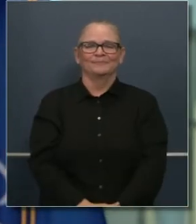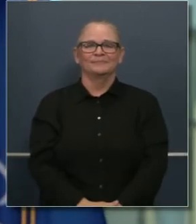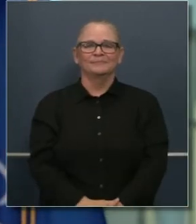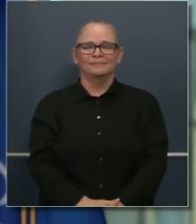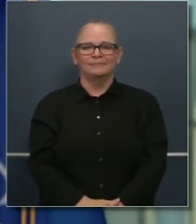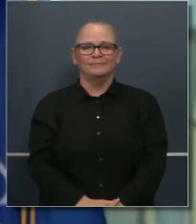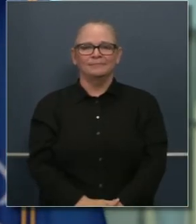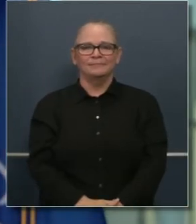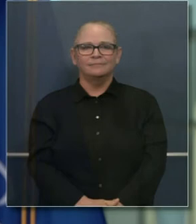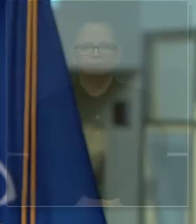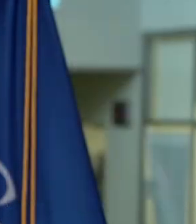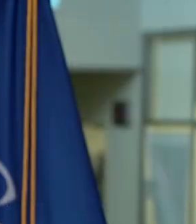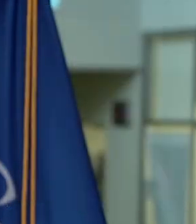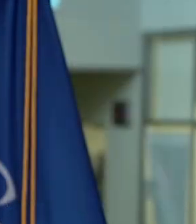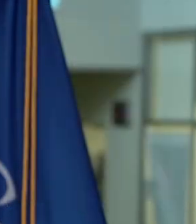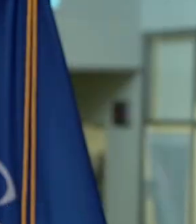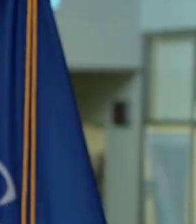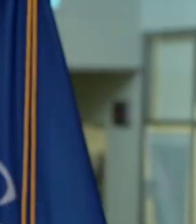cuídense